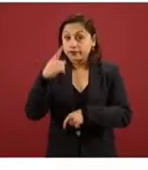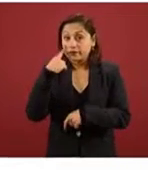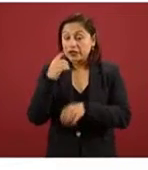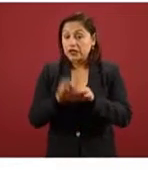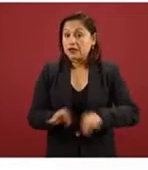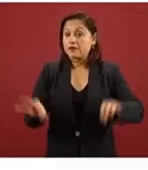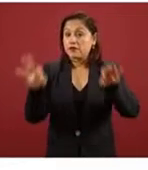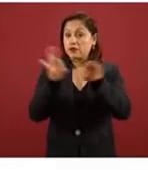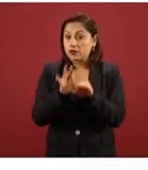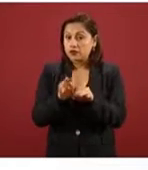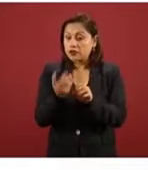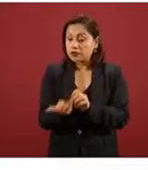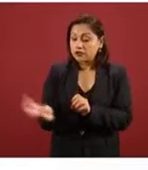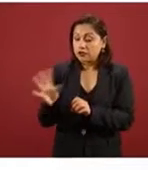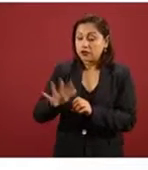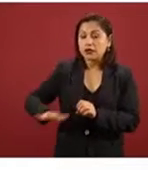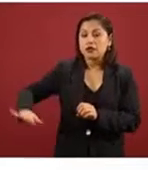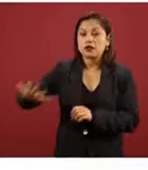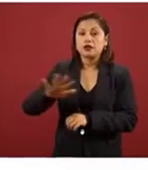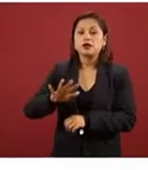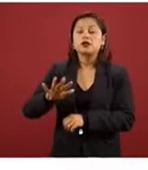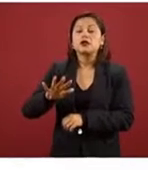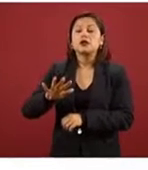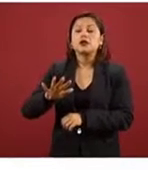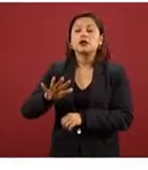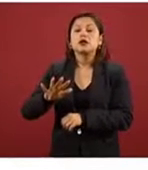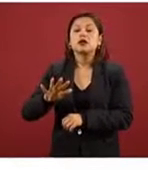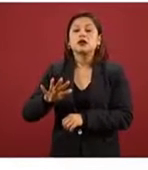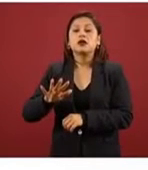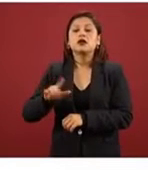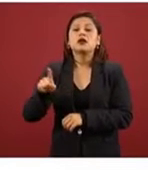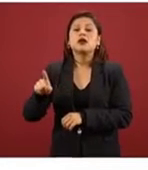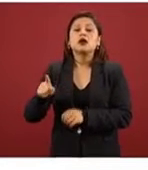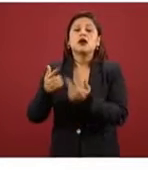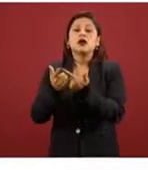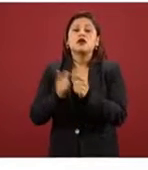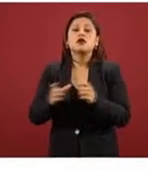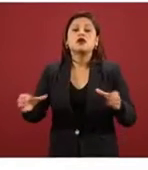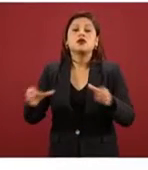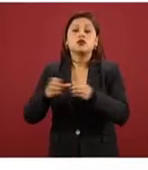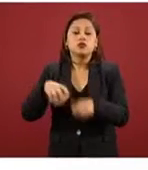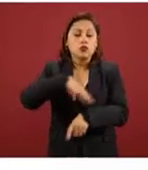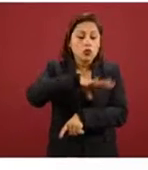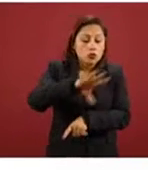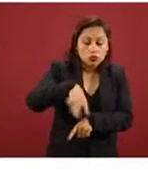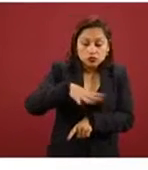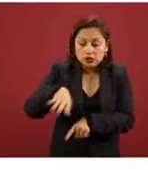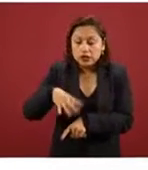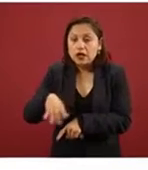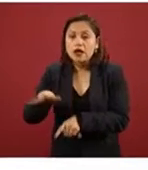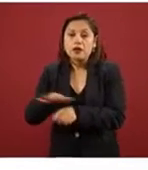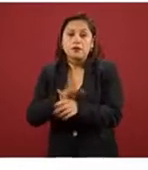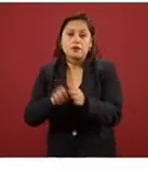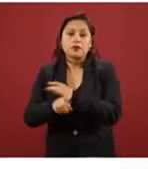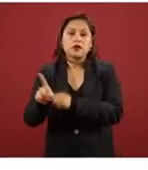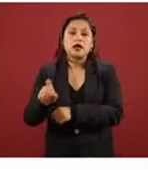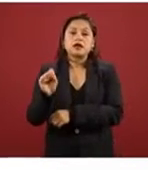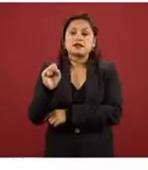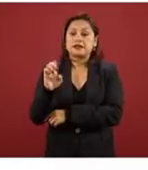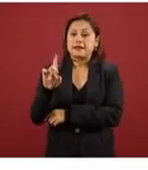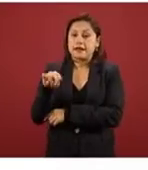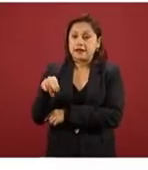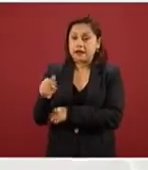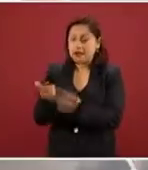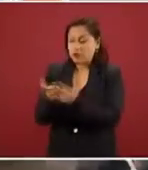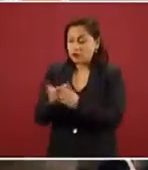es la certificación que logró el equipo de búsqueda y rescate en estructuras colapsadas de la Secretaría de Defensa Nacional,